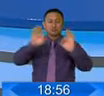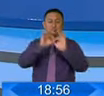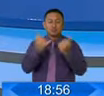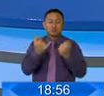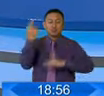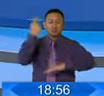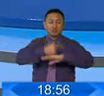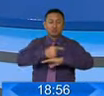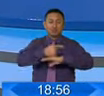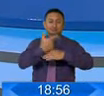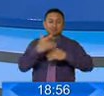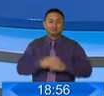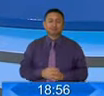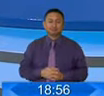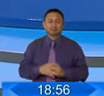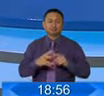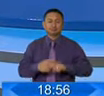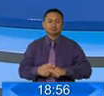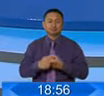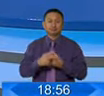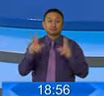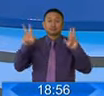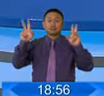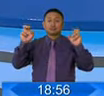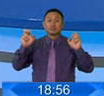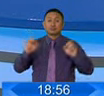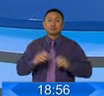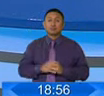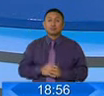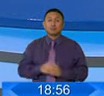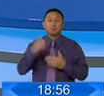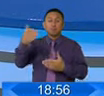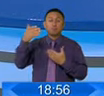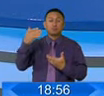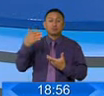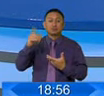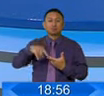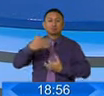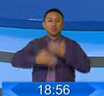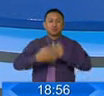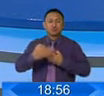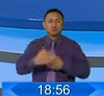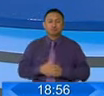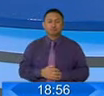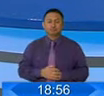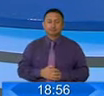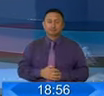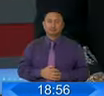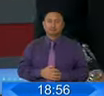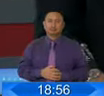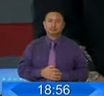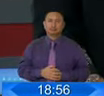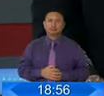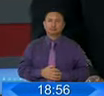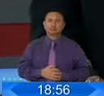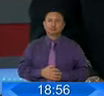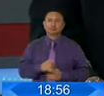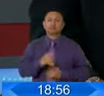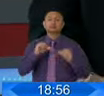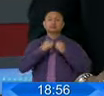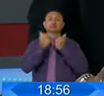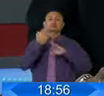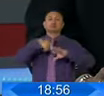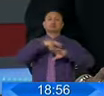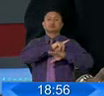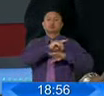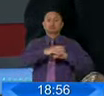en esta jornada informativa, sobre todo en el ámbito político y judicial. Aquí iniciamos. En la Asamblea Nacional